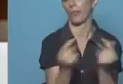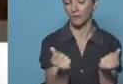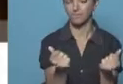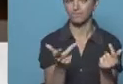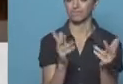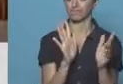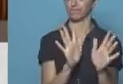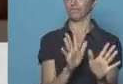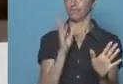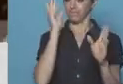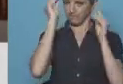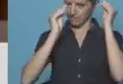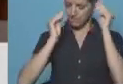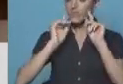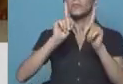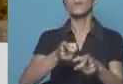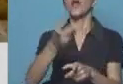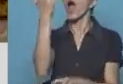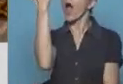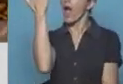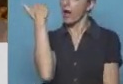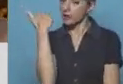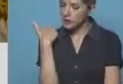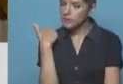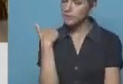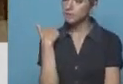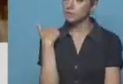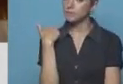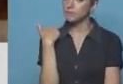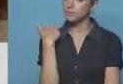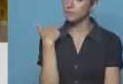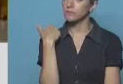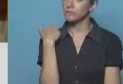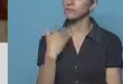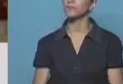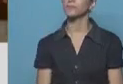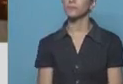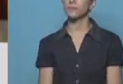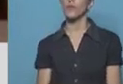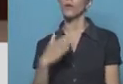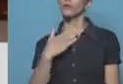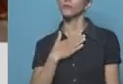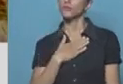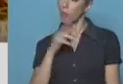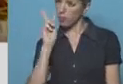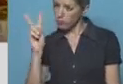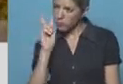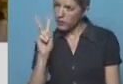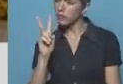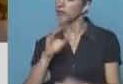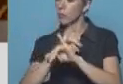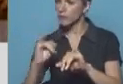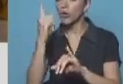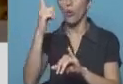cuando leí declaraciones y pude ver la noticia de que un juez que